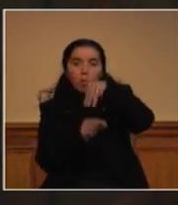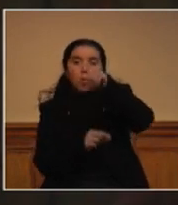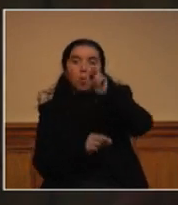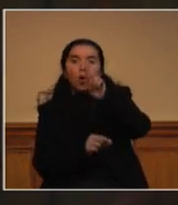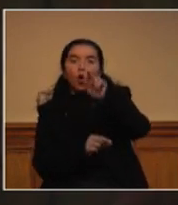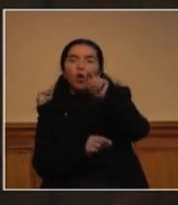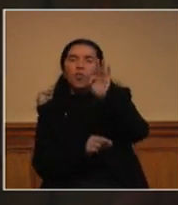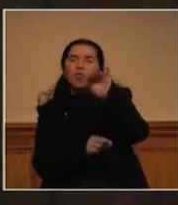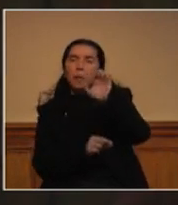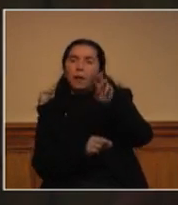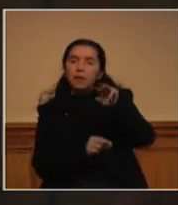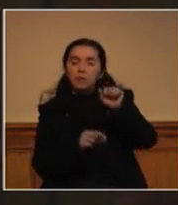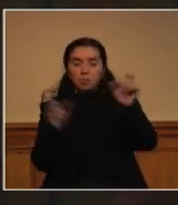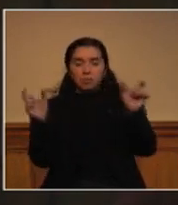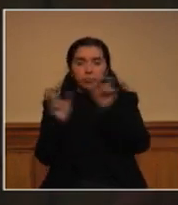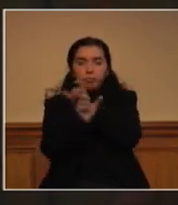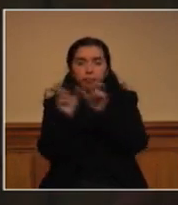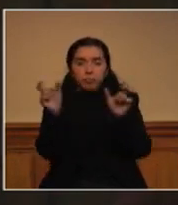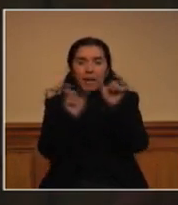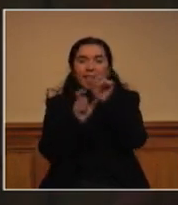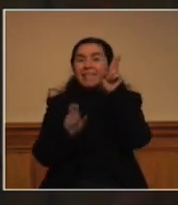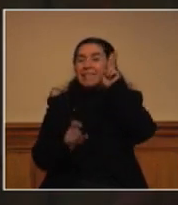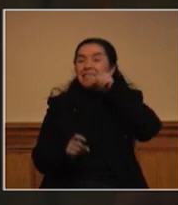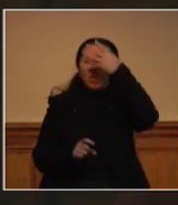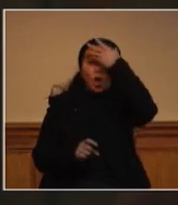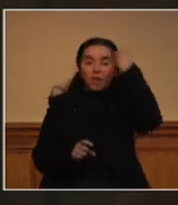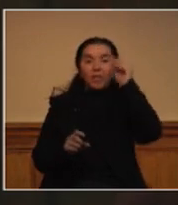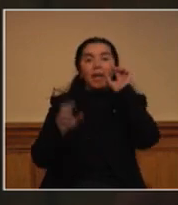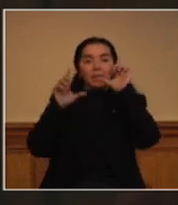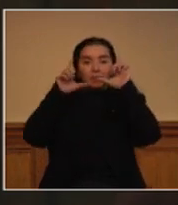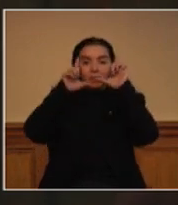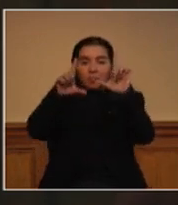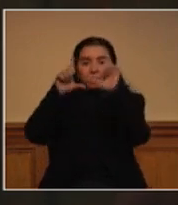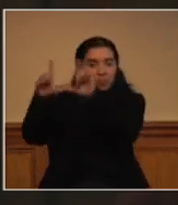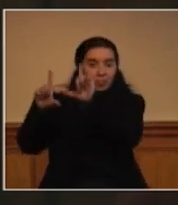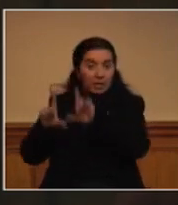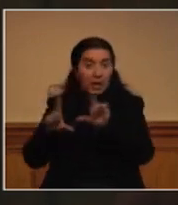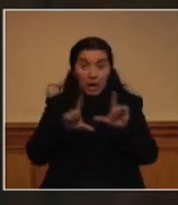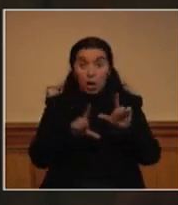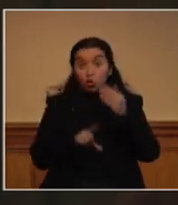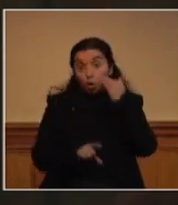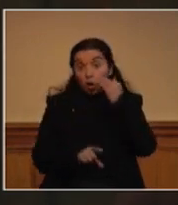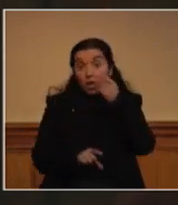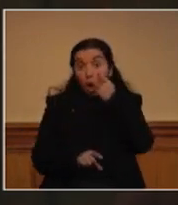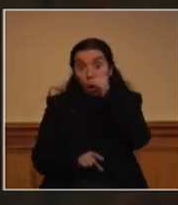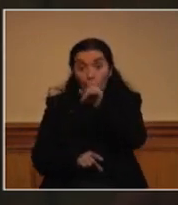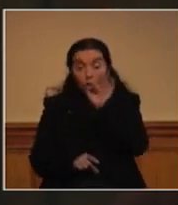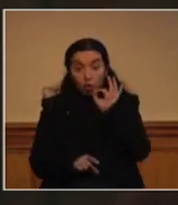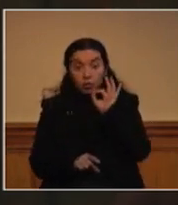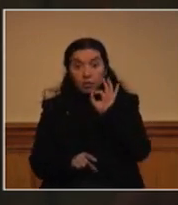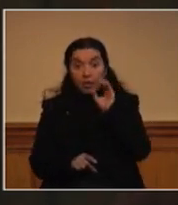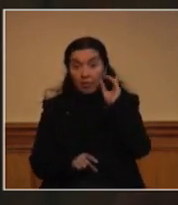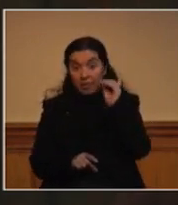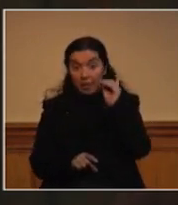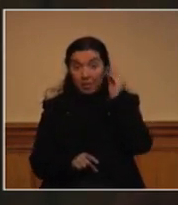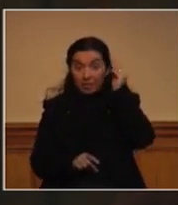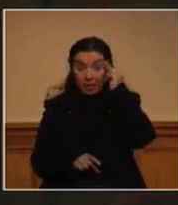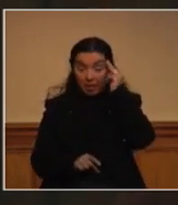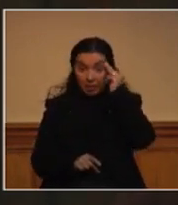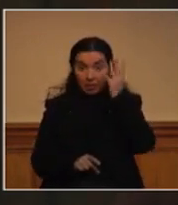de alguna manera, dejar la pictografía, que es lo que más reconocen nuestros estudiantes con discapacidad